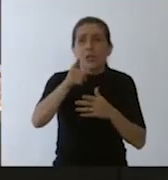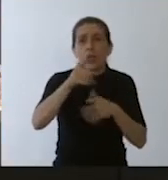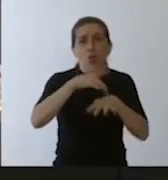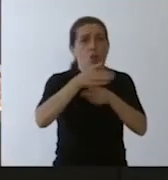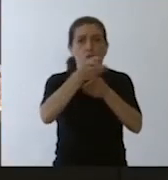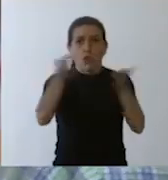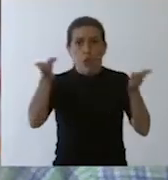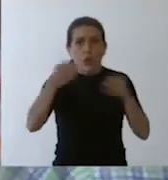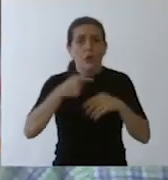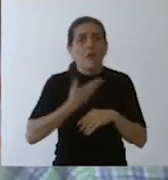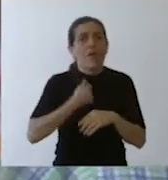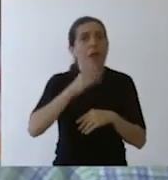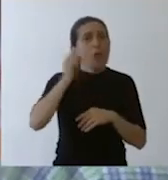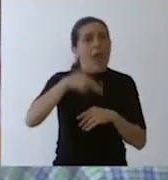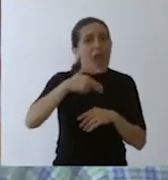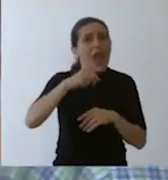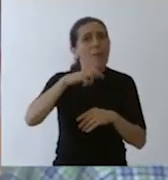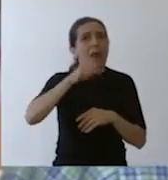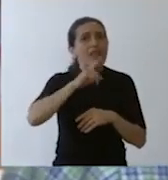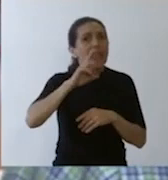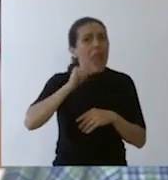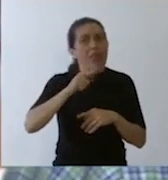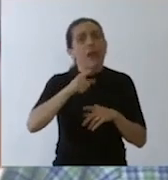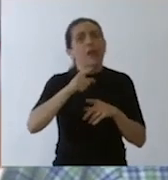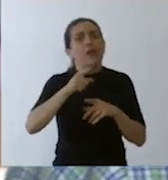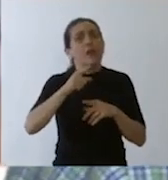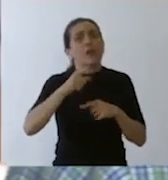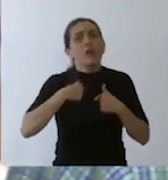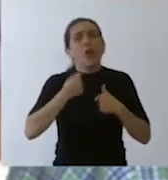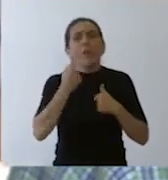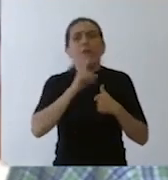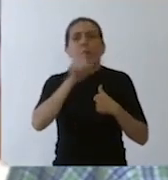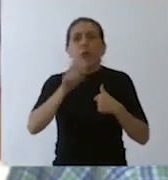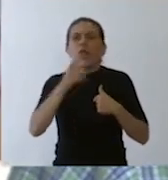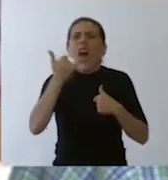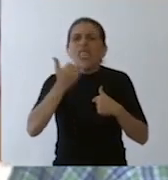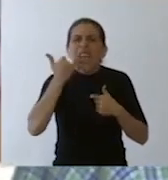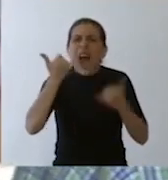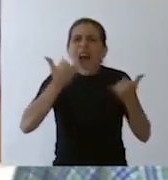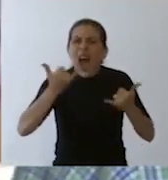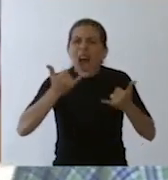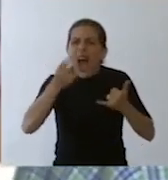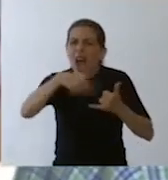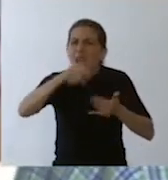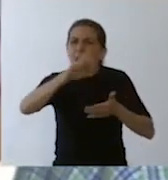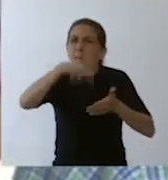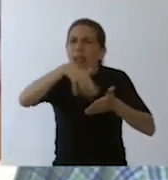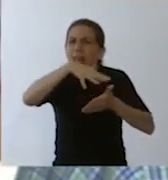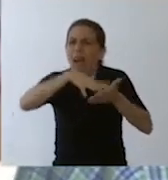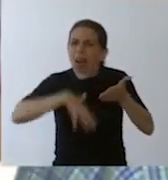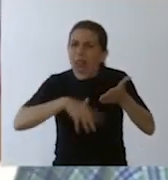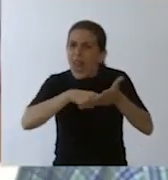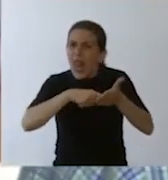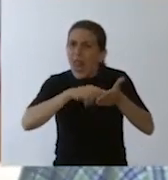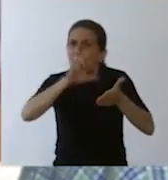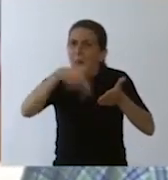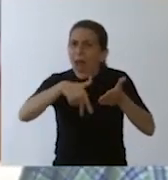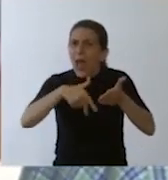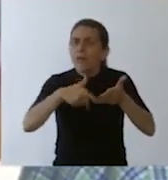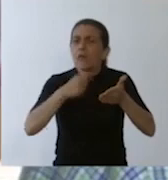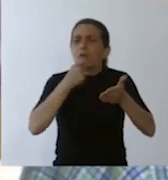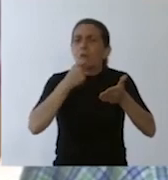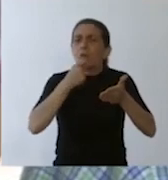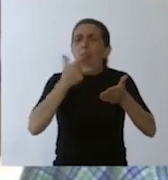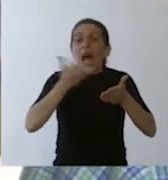doctores. Fabián Waldman, de FM La Patriada. La primera pregunta es si ya tienen elaborado de planes en función de posibilidades o no de que haya